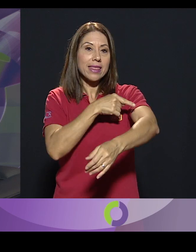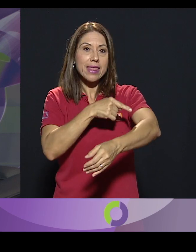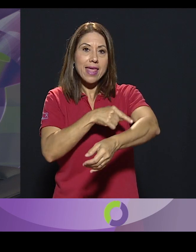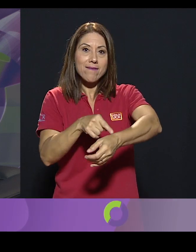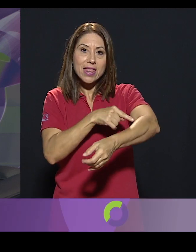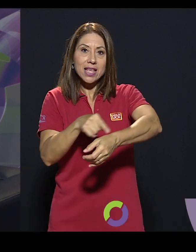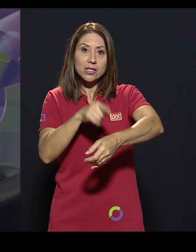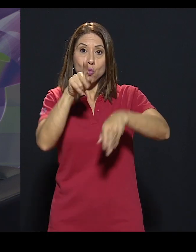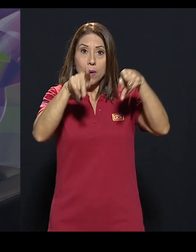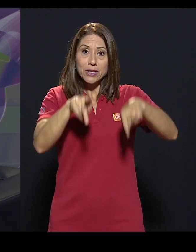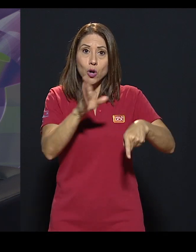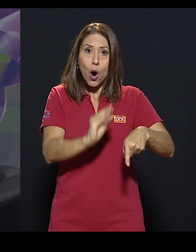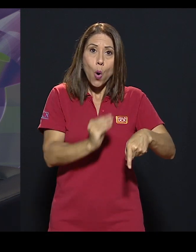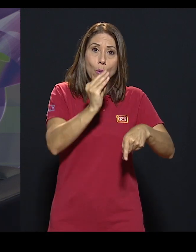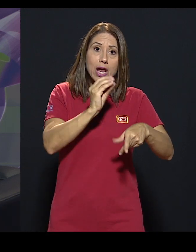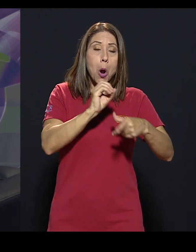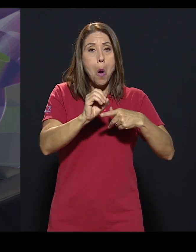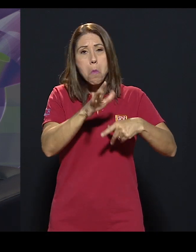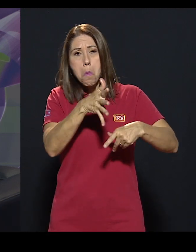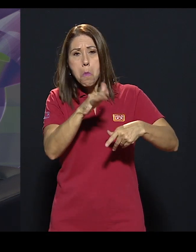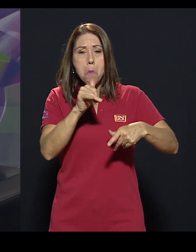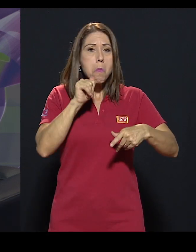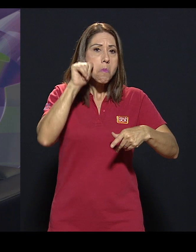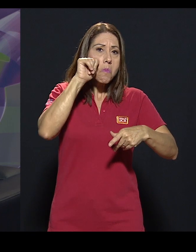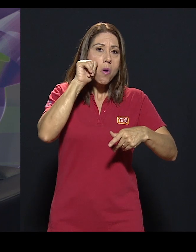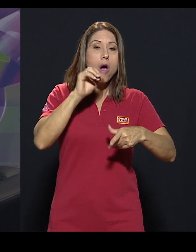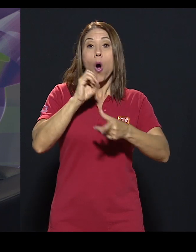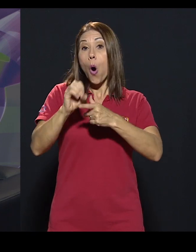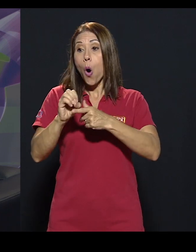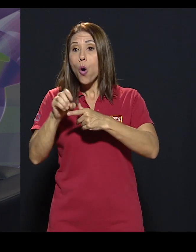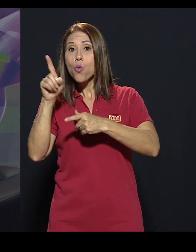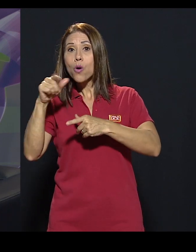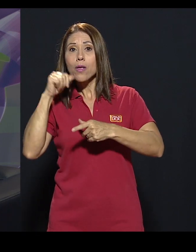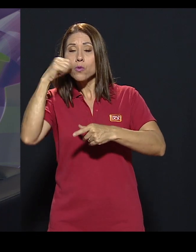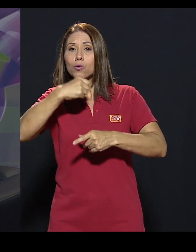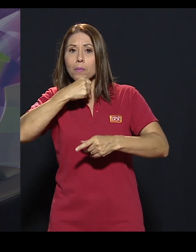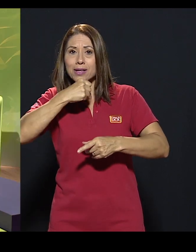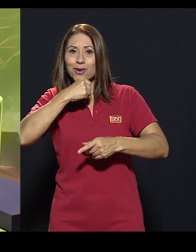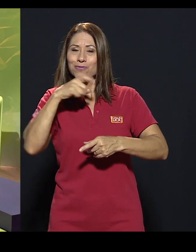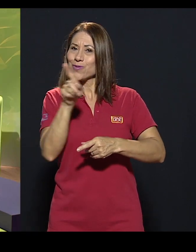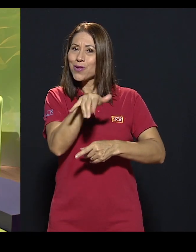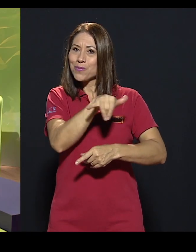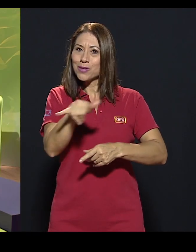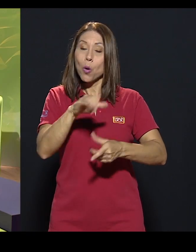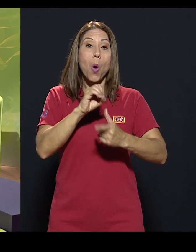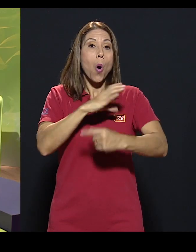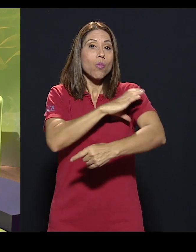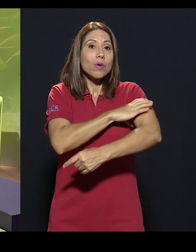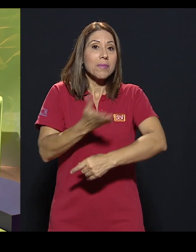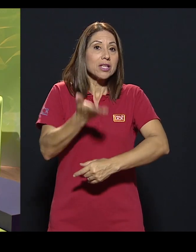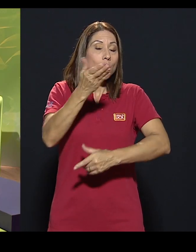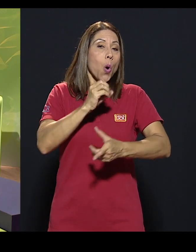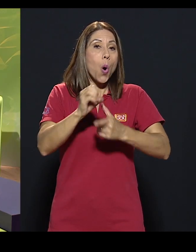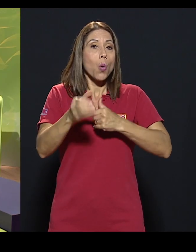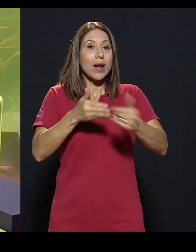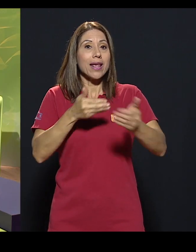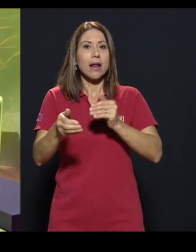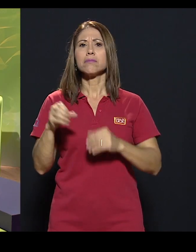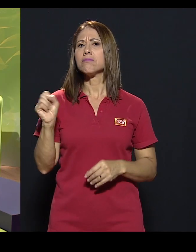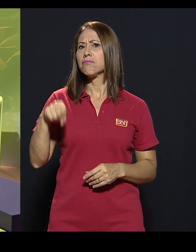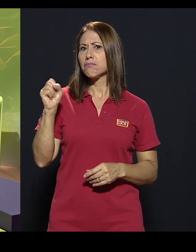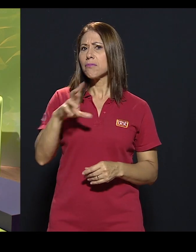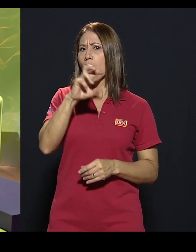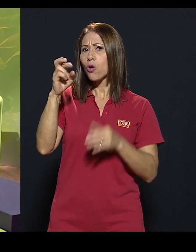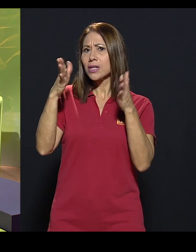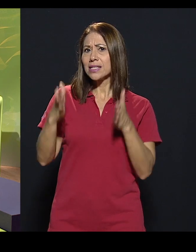o mediana edad que en un adulto mayor. Y lo mismo la hipertensión y lo mismo cualquier otra enfermedad. Claro, y estamos los costarricenses viviendo muchísimos más años